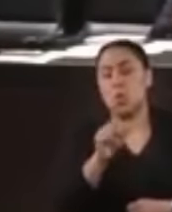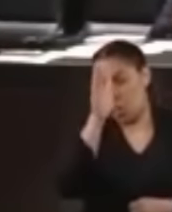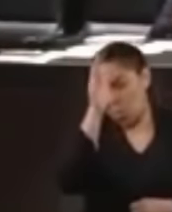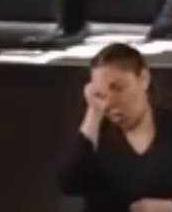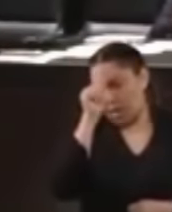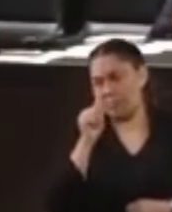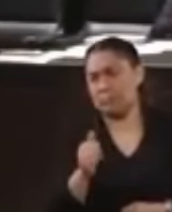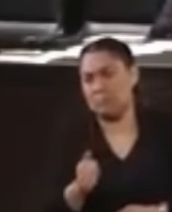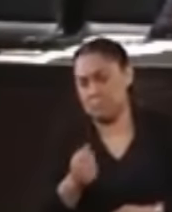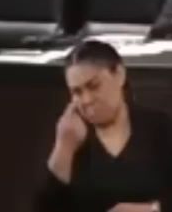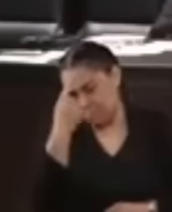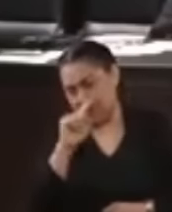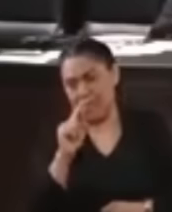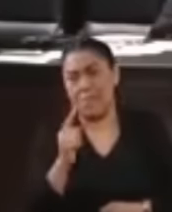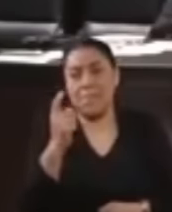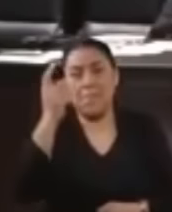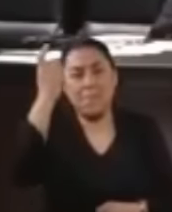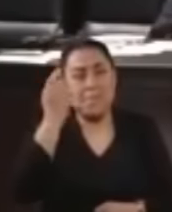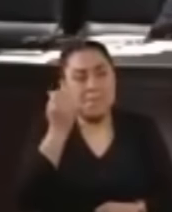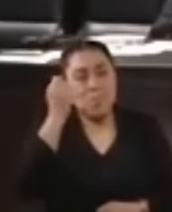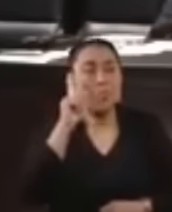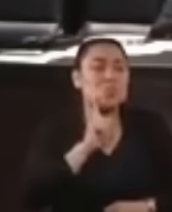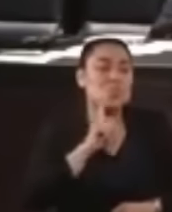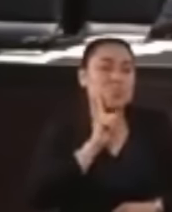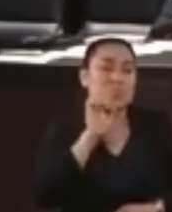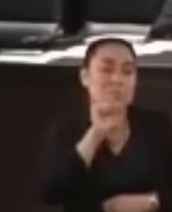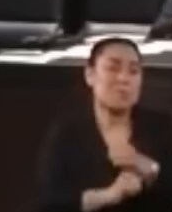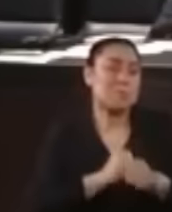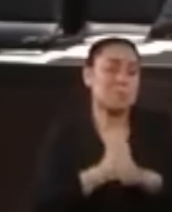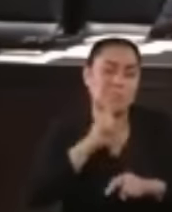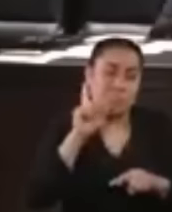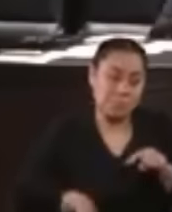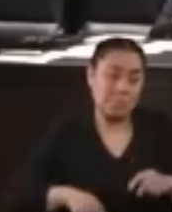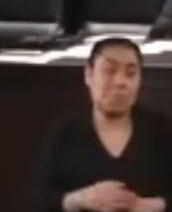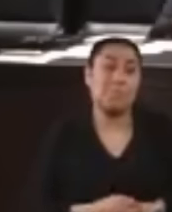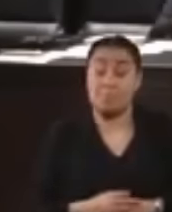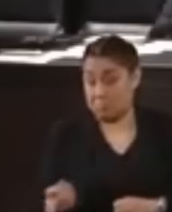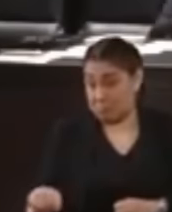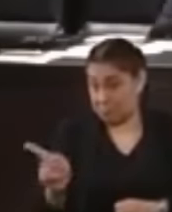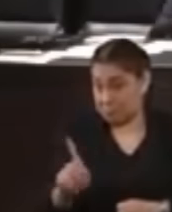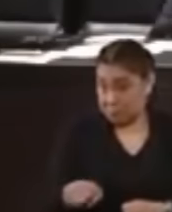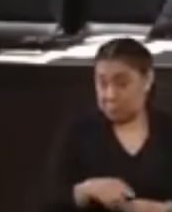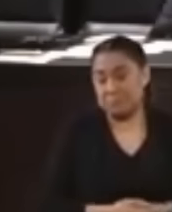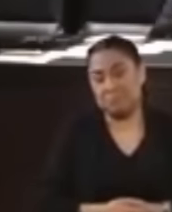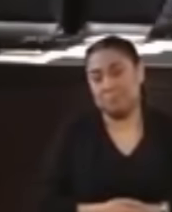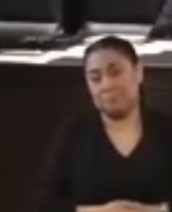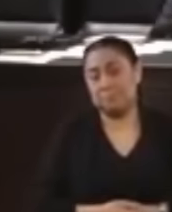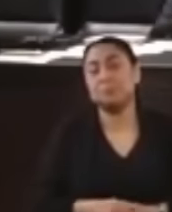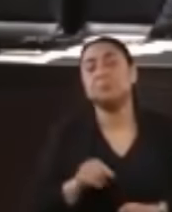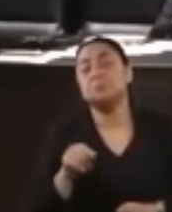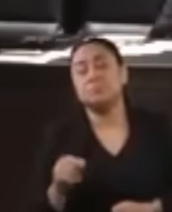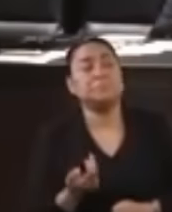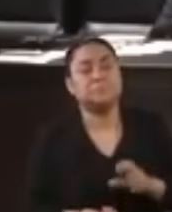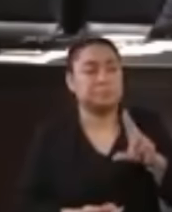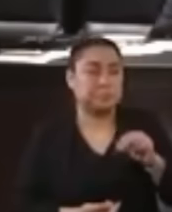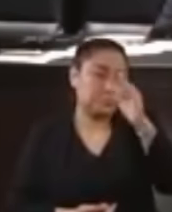la extensión de la pensión a mujeres a 60 años. Porque acá esta oposición está